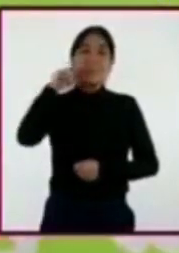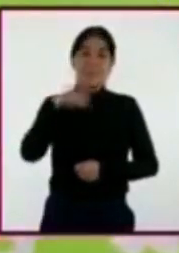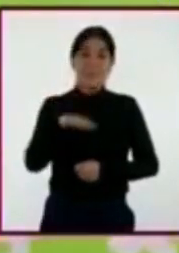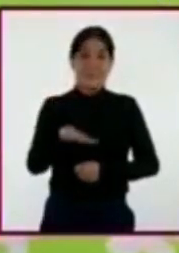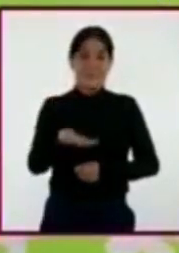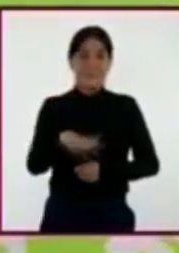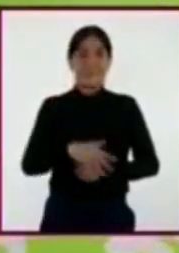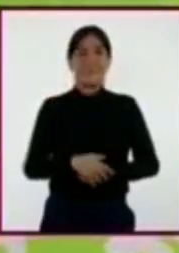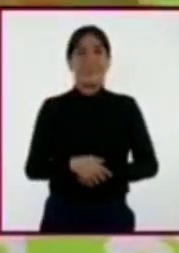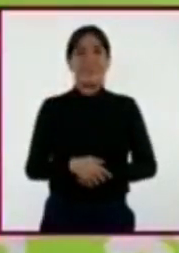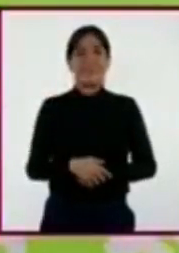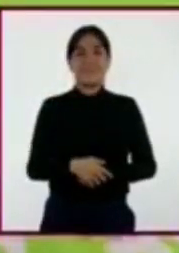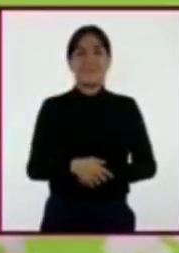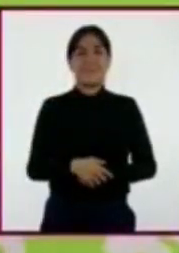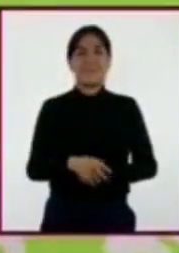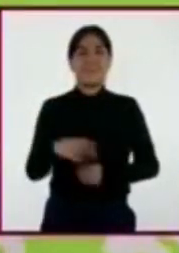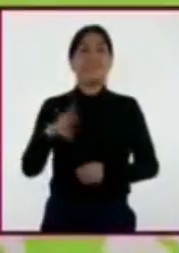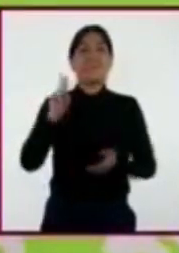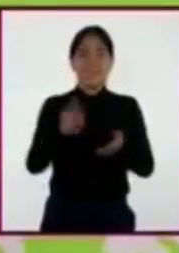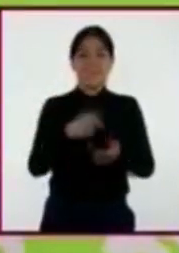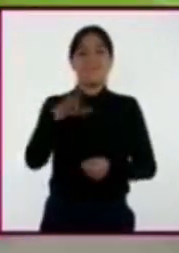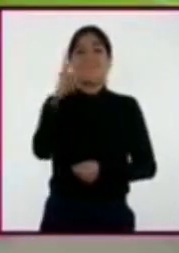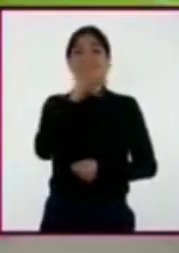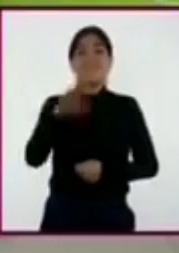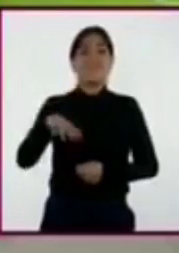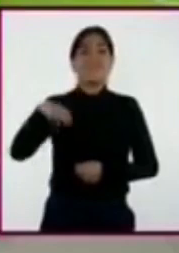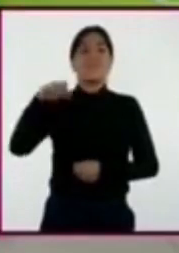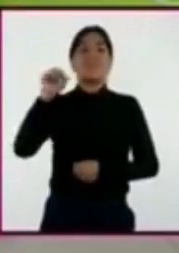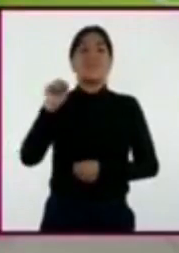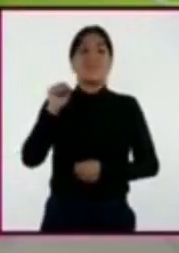exhalo. Una vez más, inhalo,